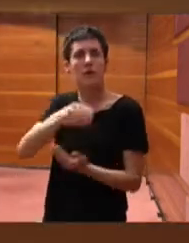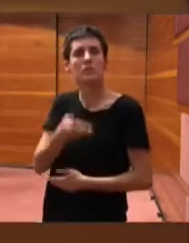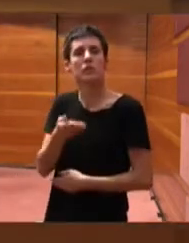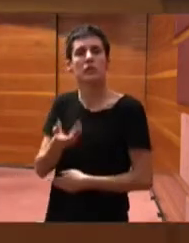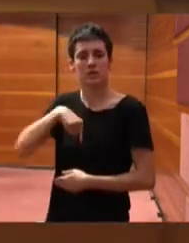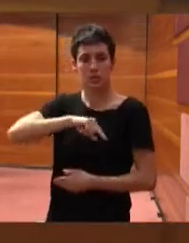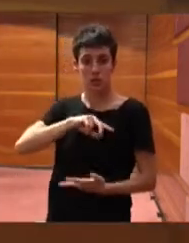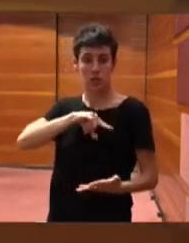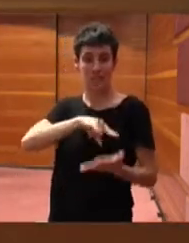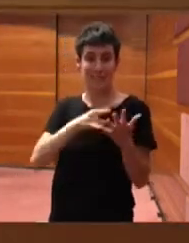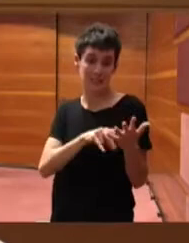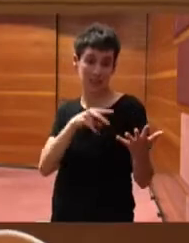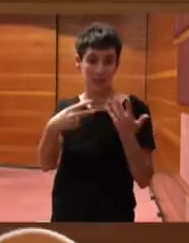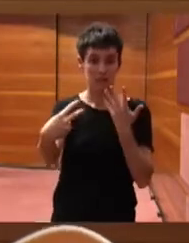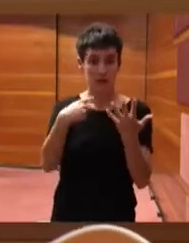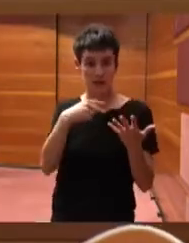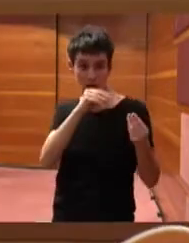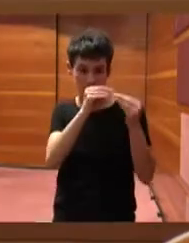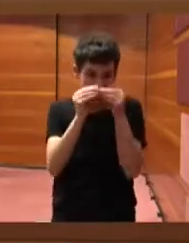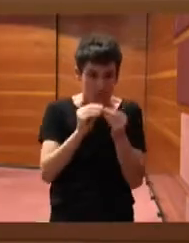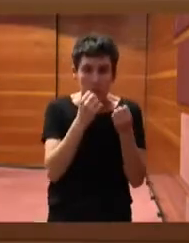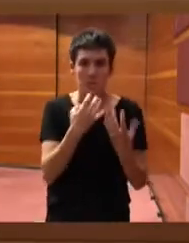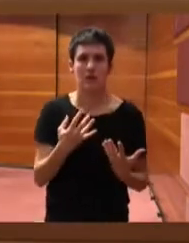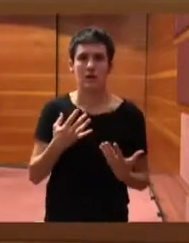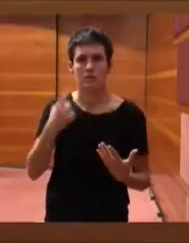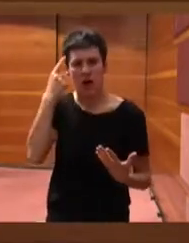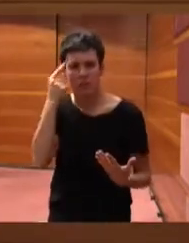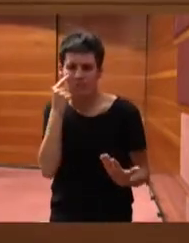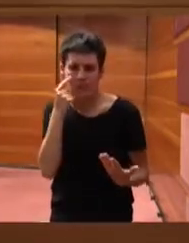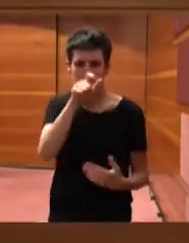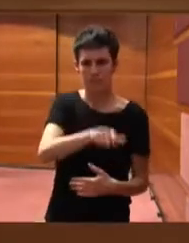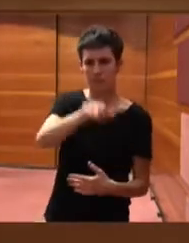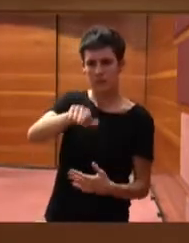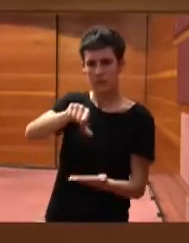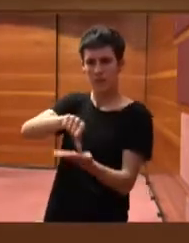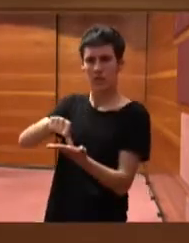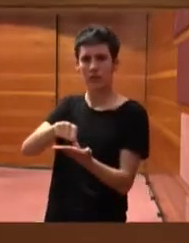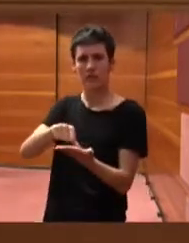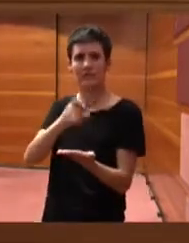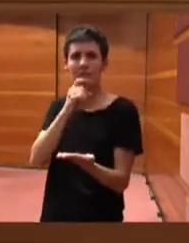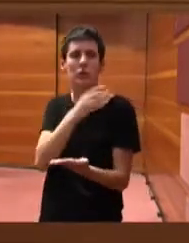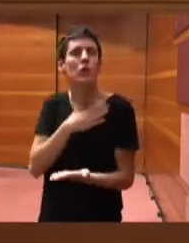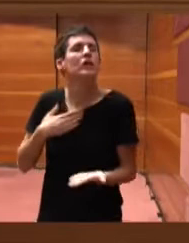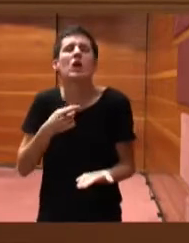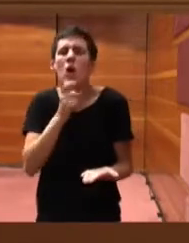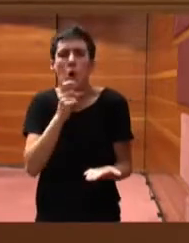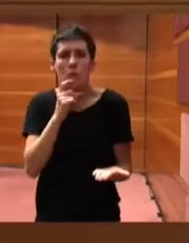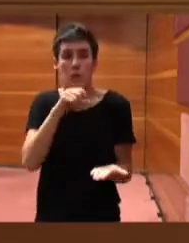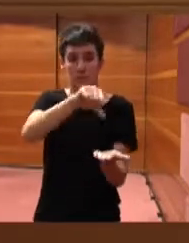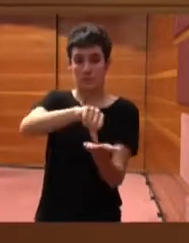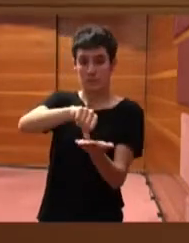sistema de transparencia gracias a entender bien lo que la ciudadanía va a utilizar. Y la ciudadanía no es un único bloque,